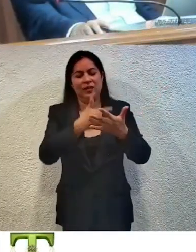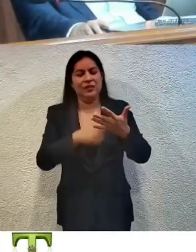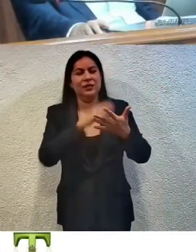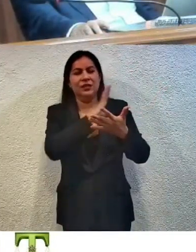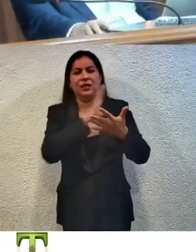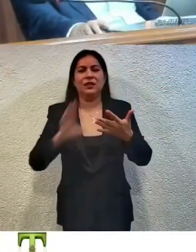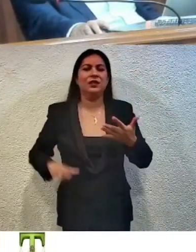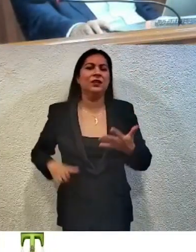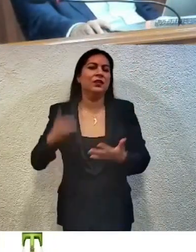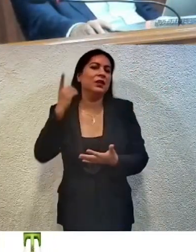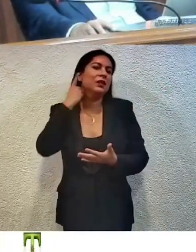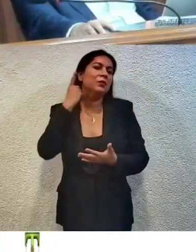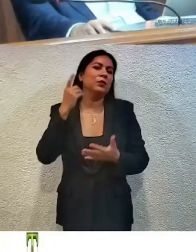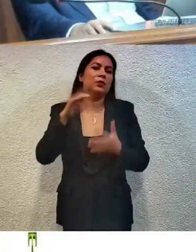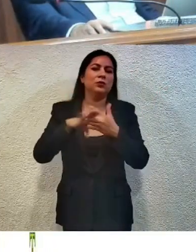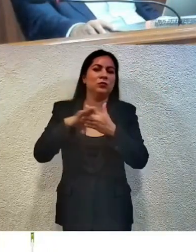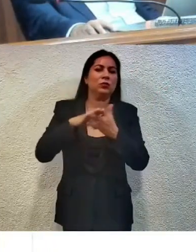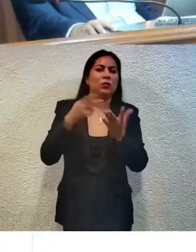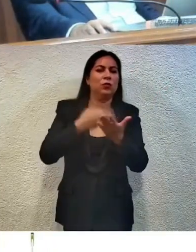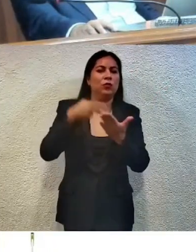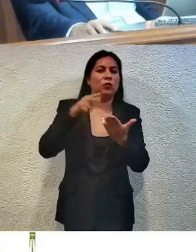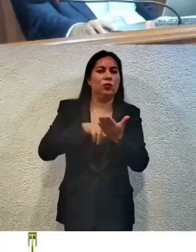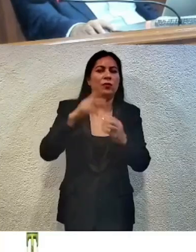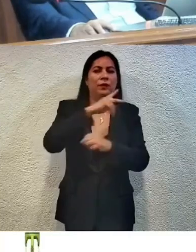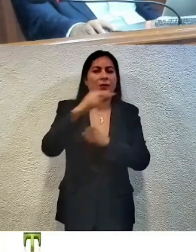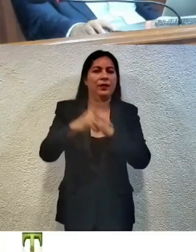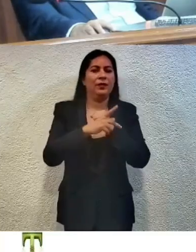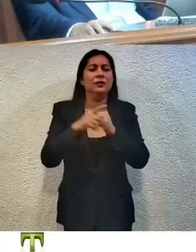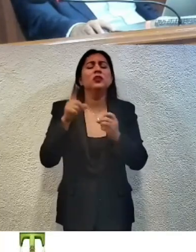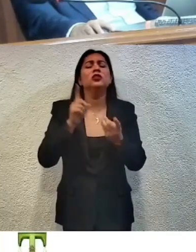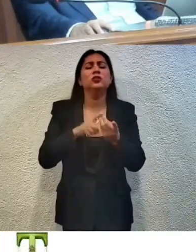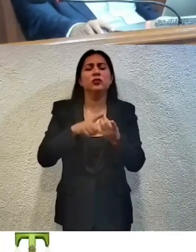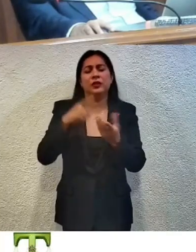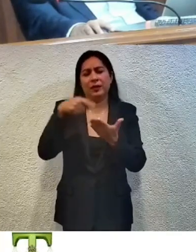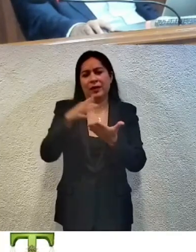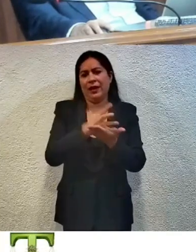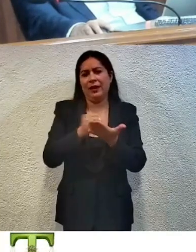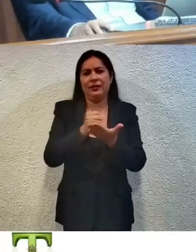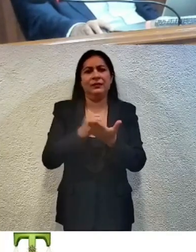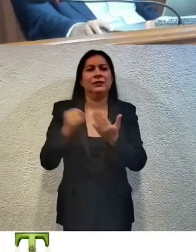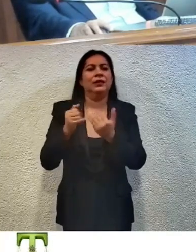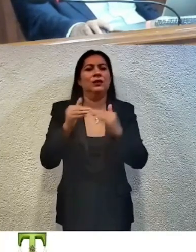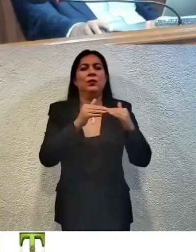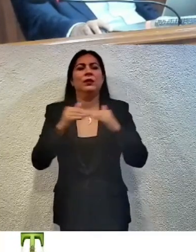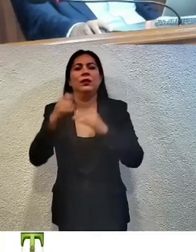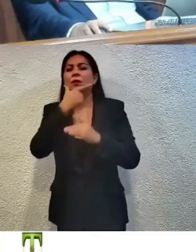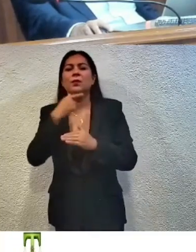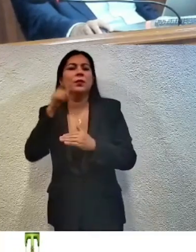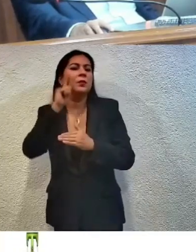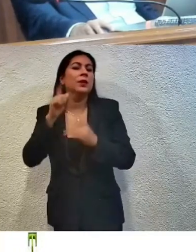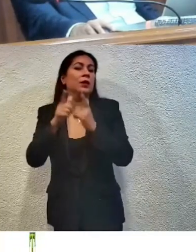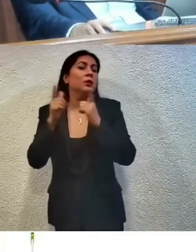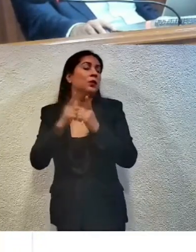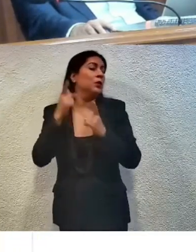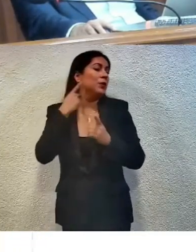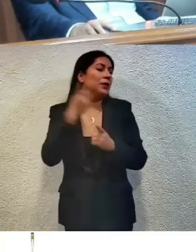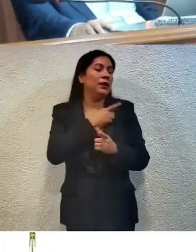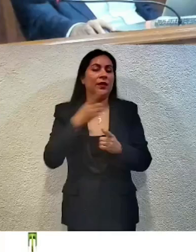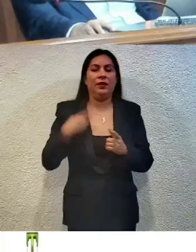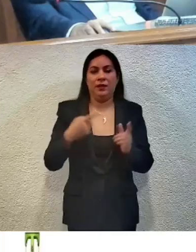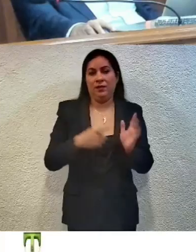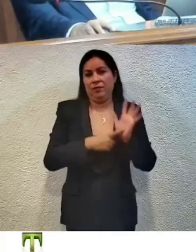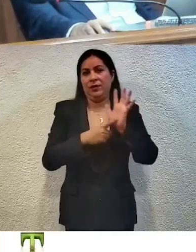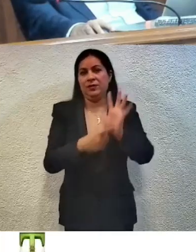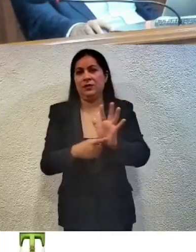la diputación migrante o binacional, en donde, para garantizar la paridad de género, el partido político deberá